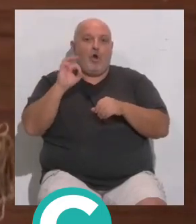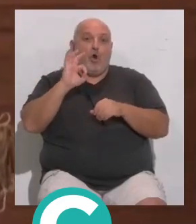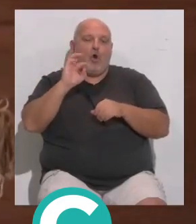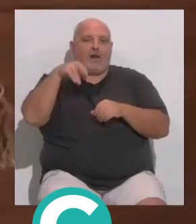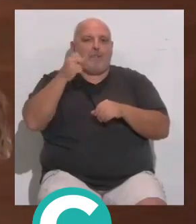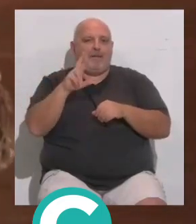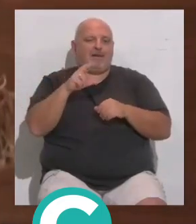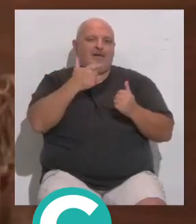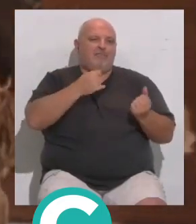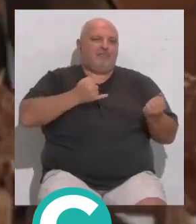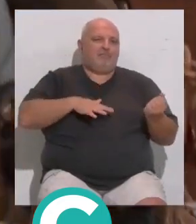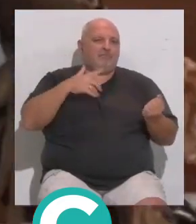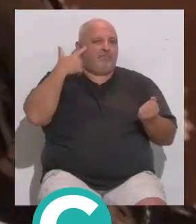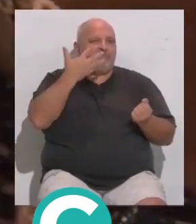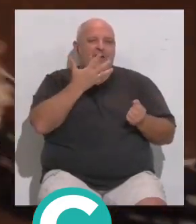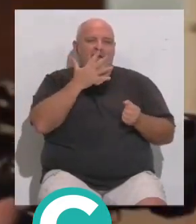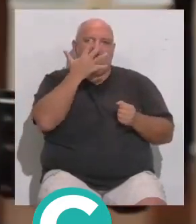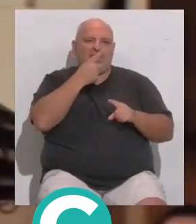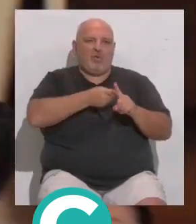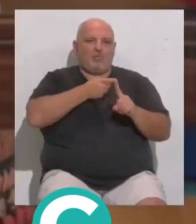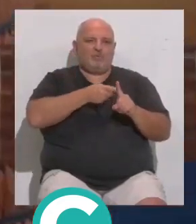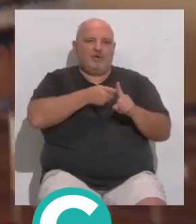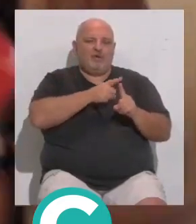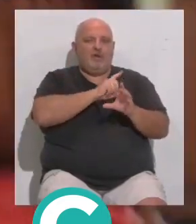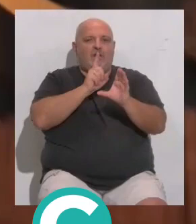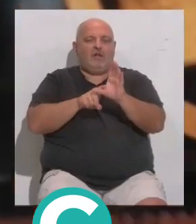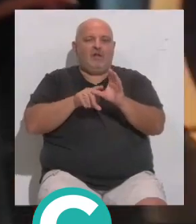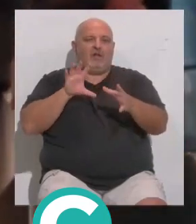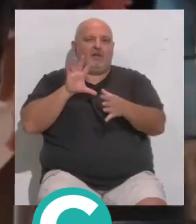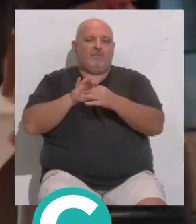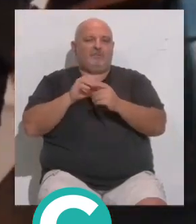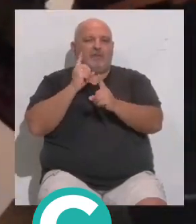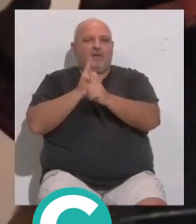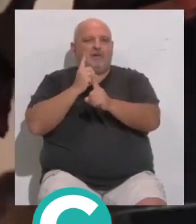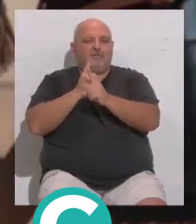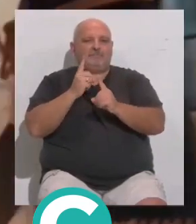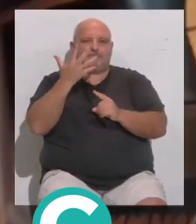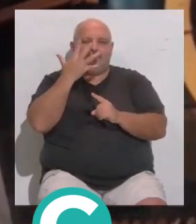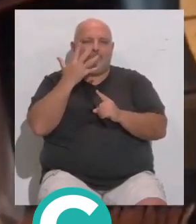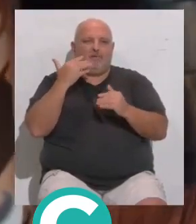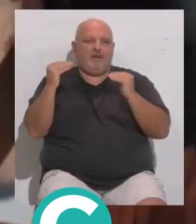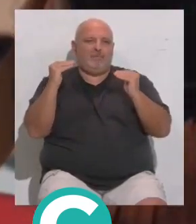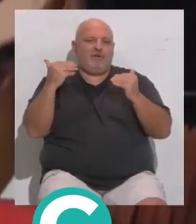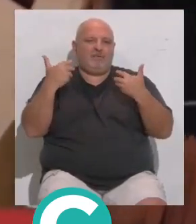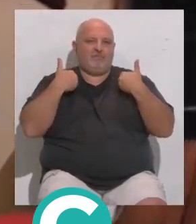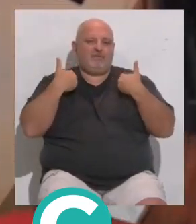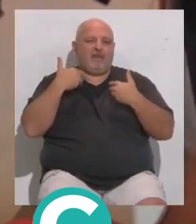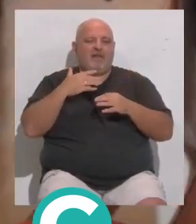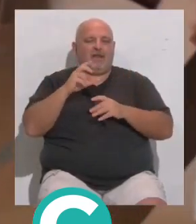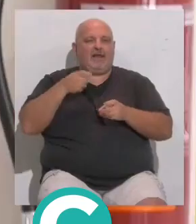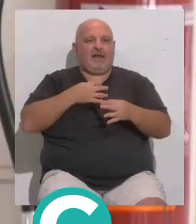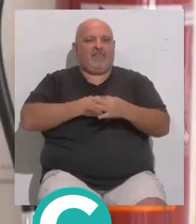de Jesús Bienvenido. El cantautor gaditano realiza una crítica a la persecución del carnaval en tiempos de la Guerra